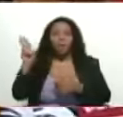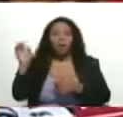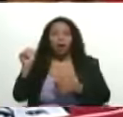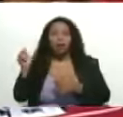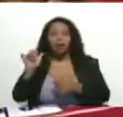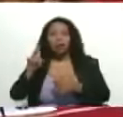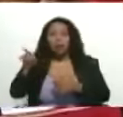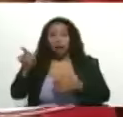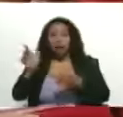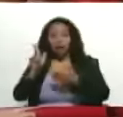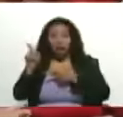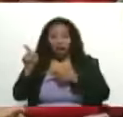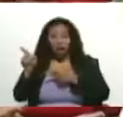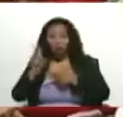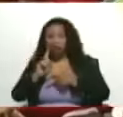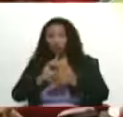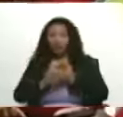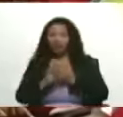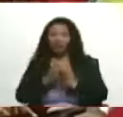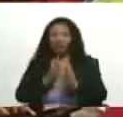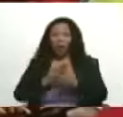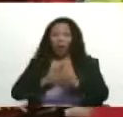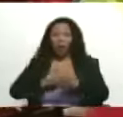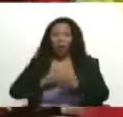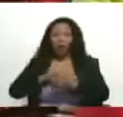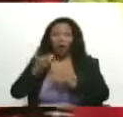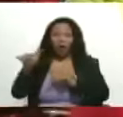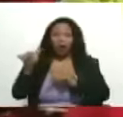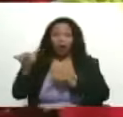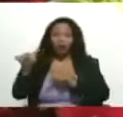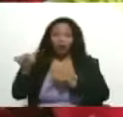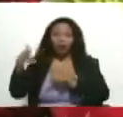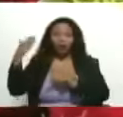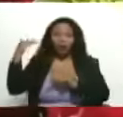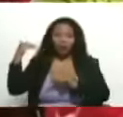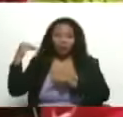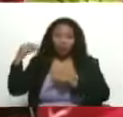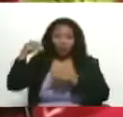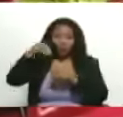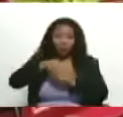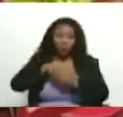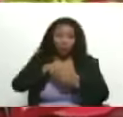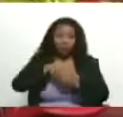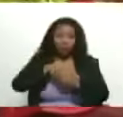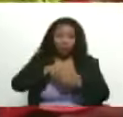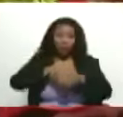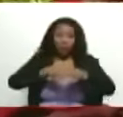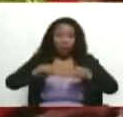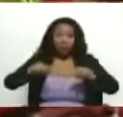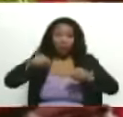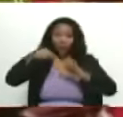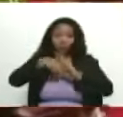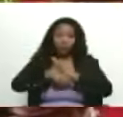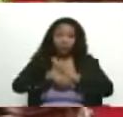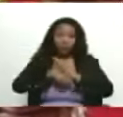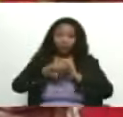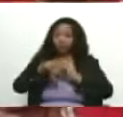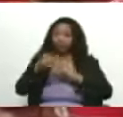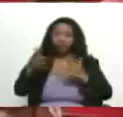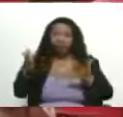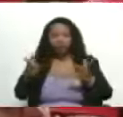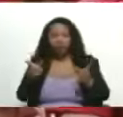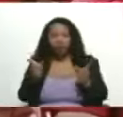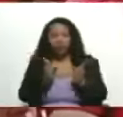no existen, porque ellas no estaban arraigadas en el territorio, sino más bien en